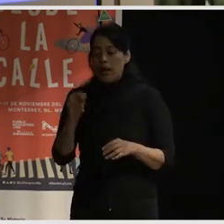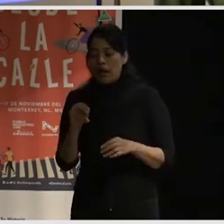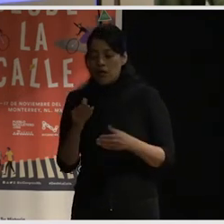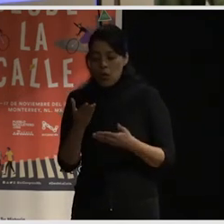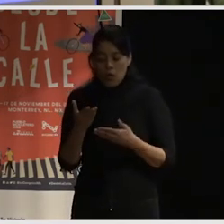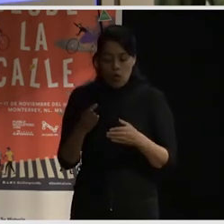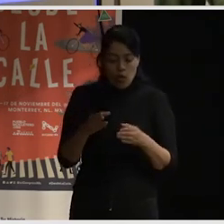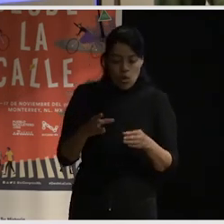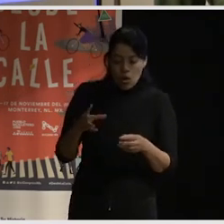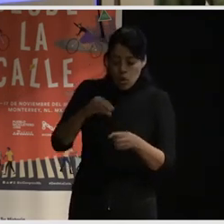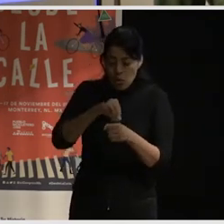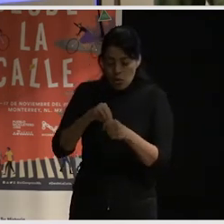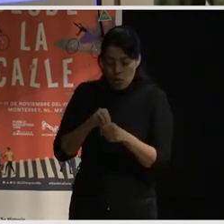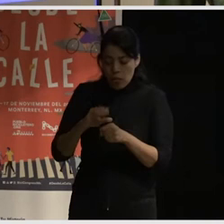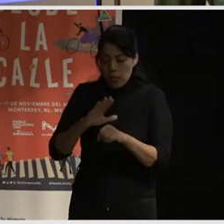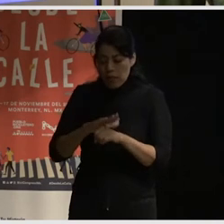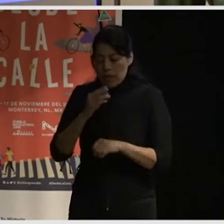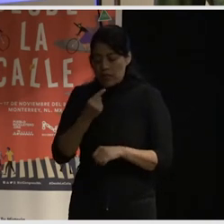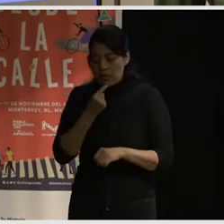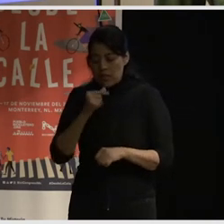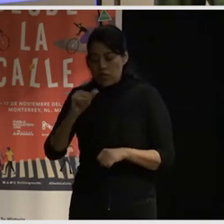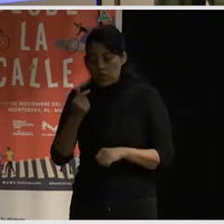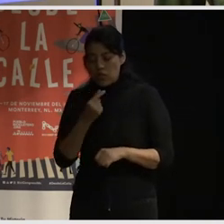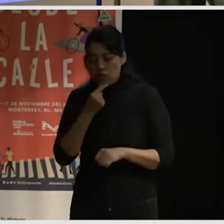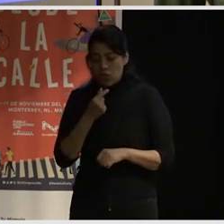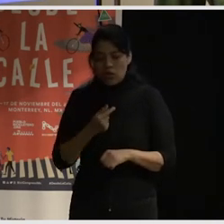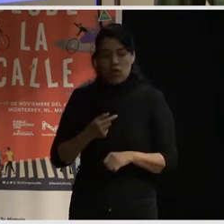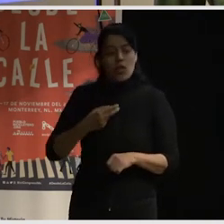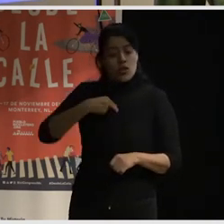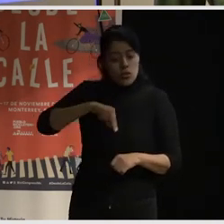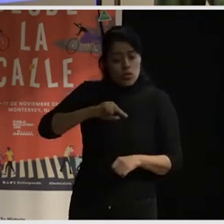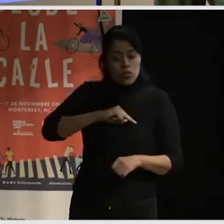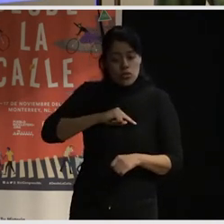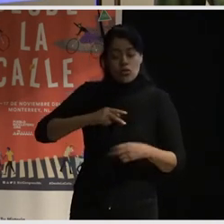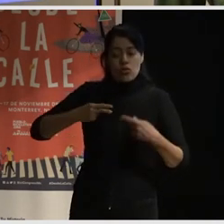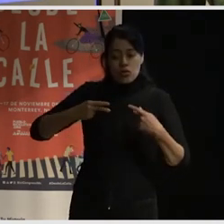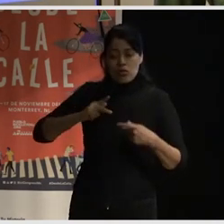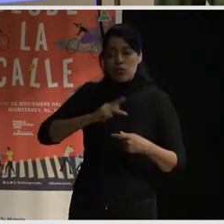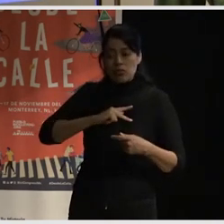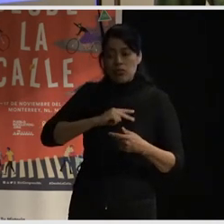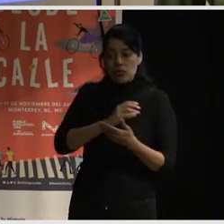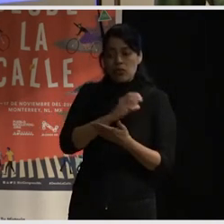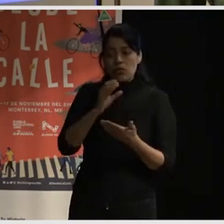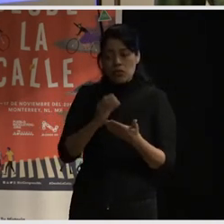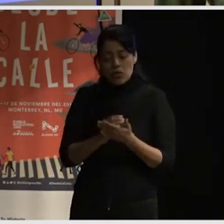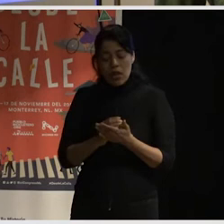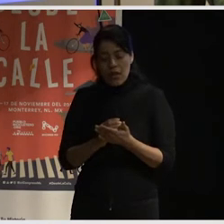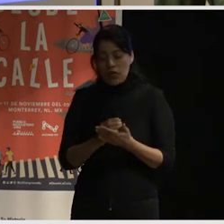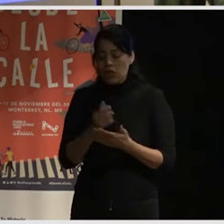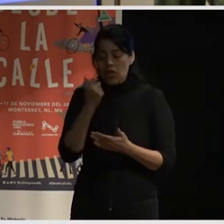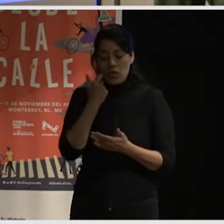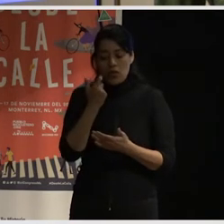de que somos nosotros los propios ciudadanos quienes nos estamos resistiendo a estos cambios idealmente